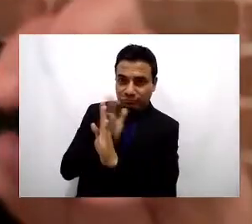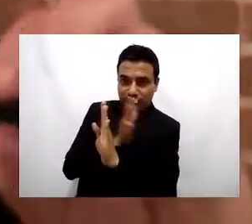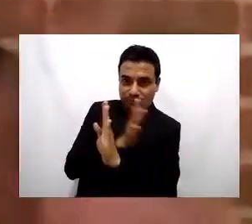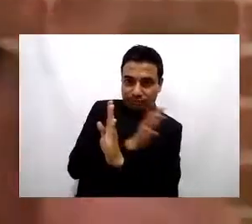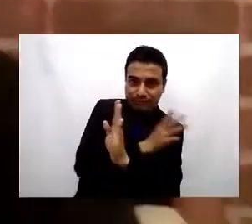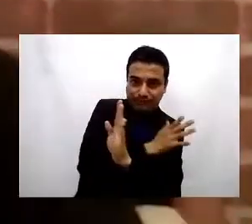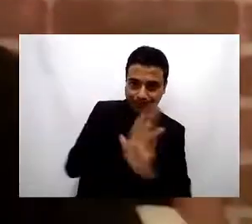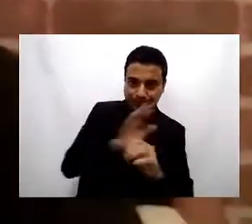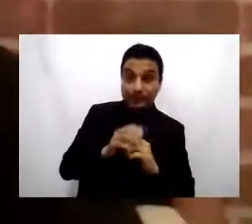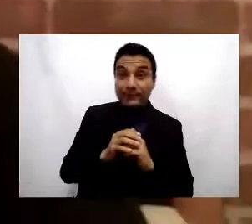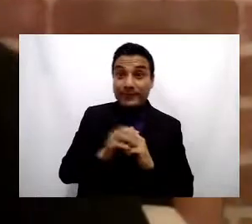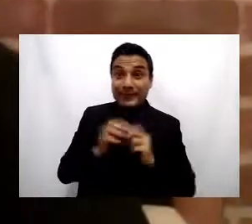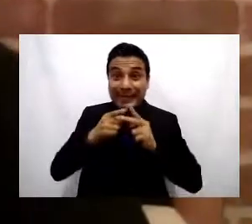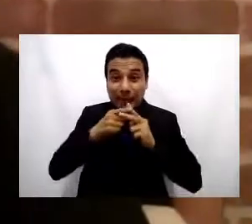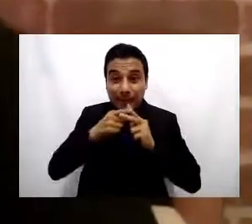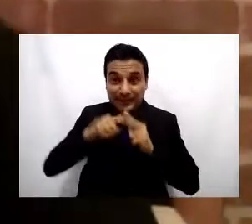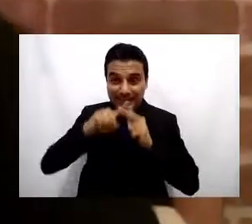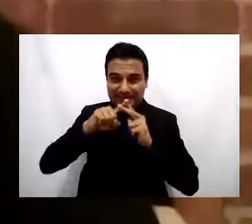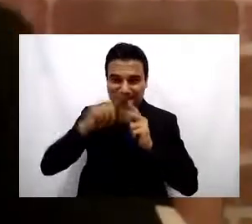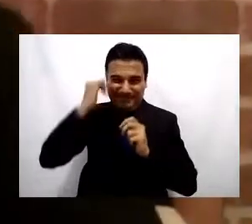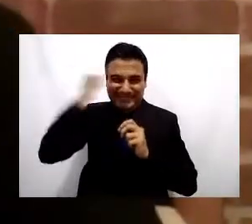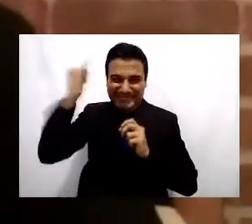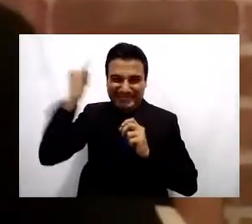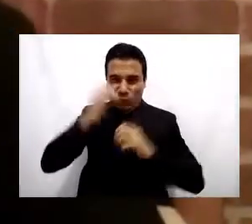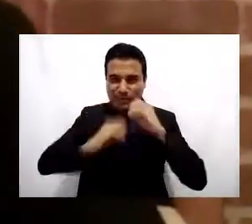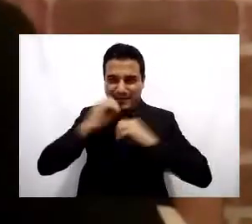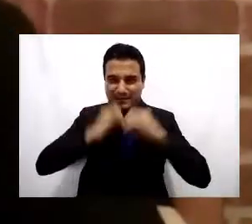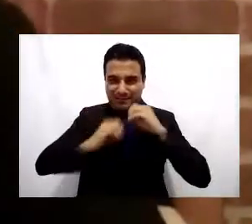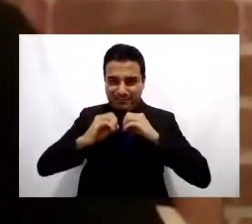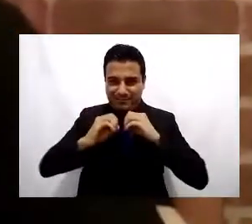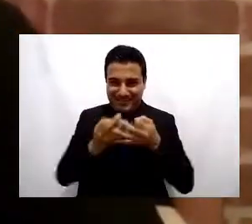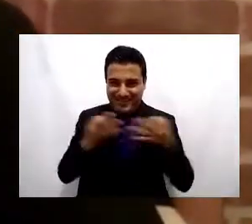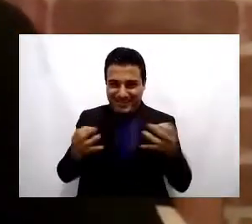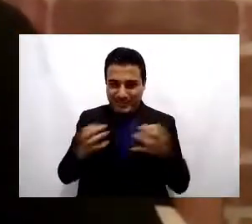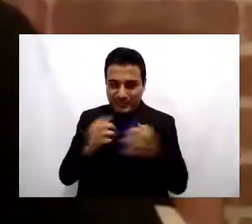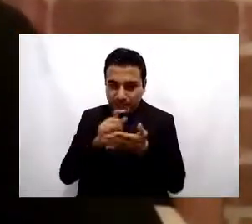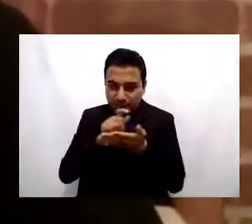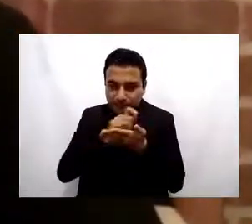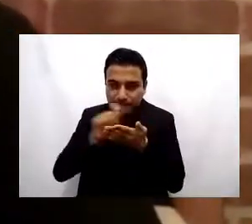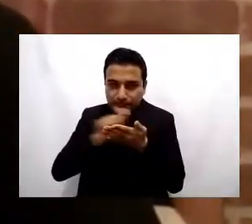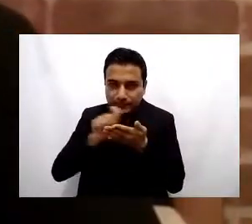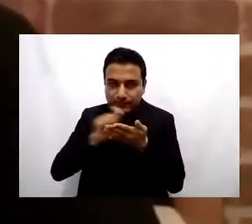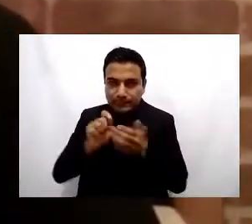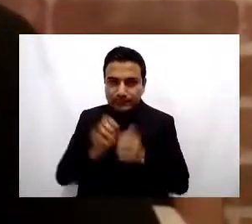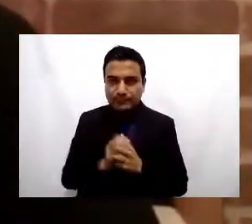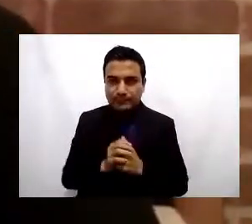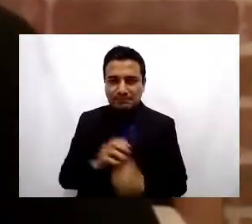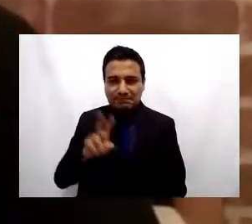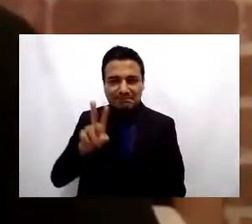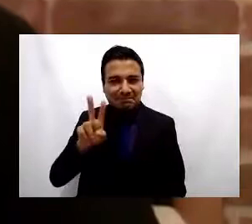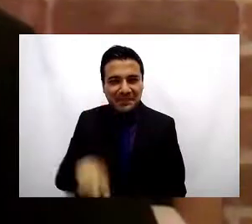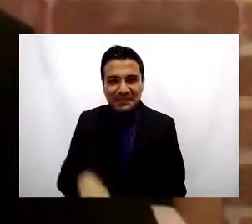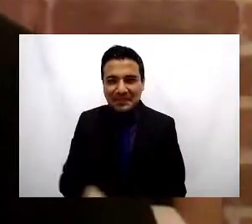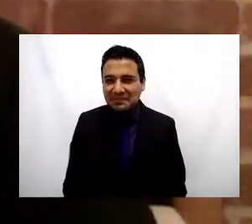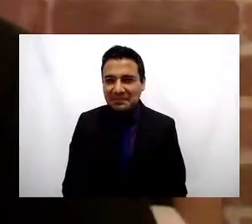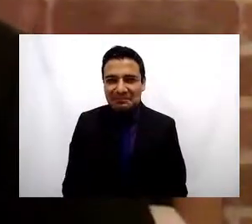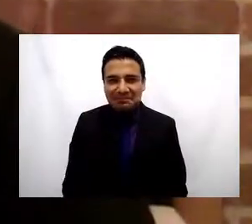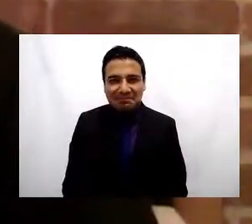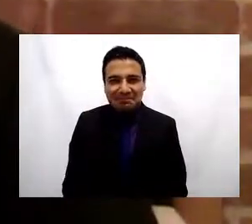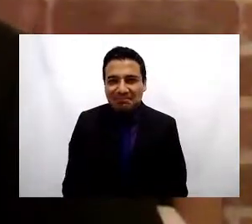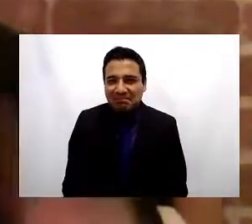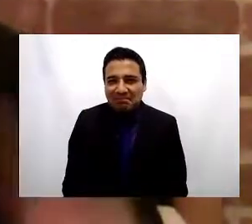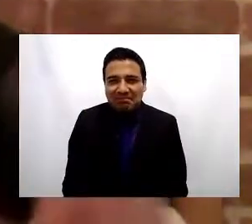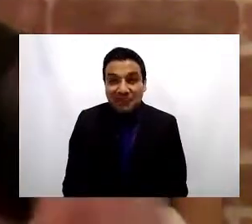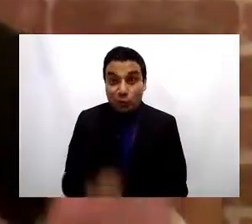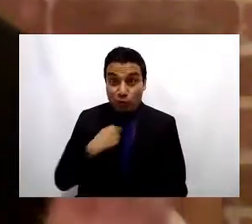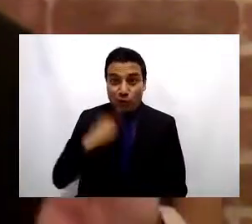creación de Terrenal es de una imagen de una vulgaridad insoportable.